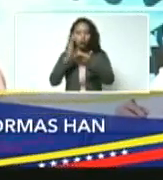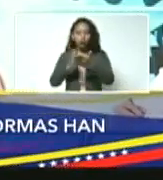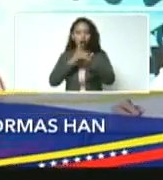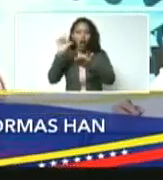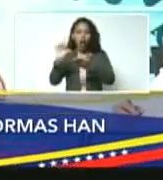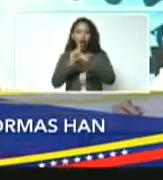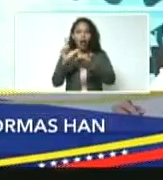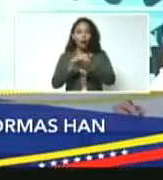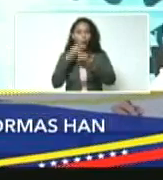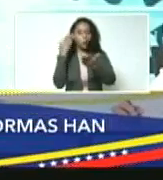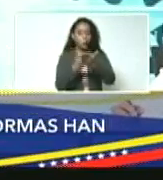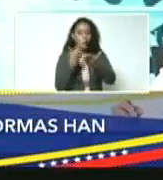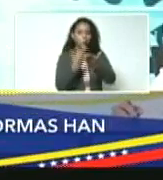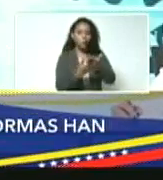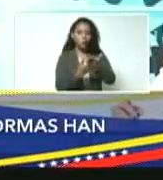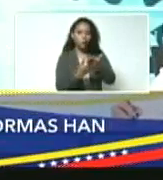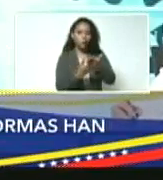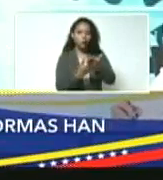libro físico,